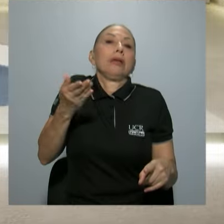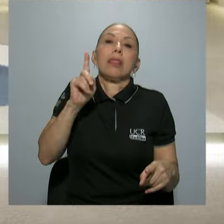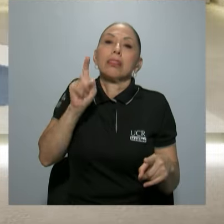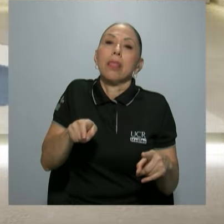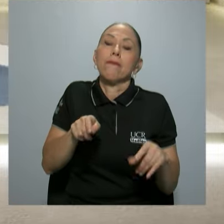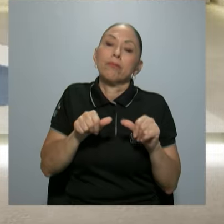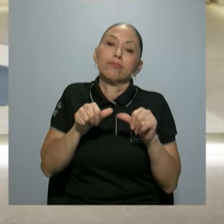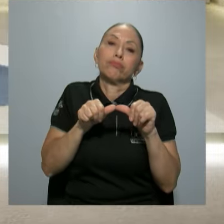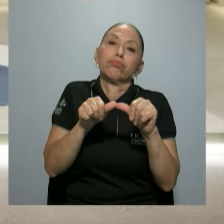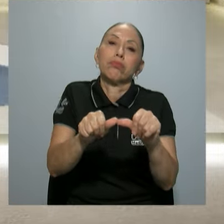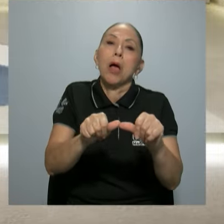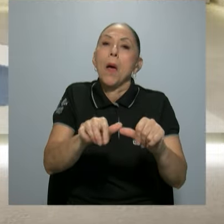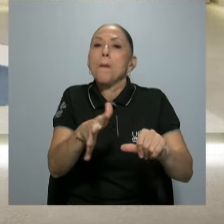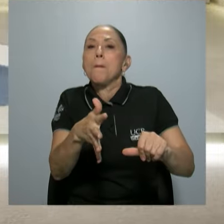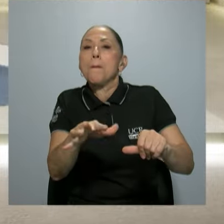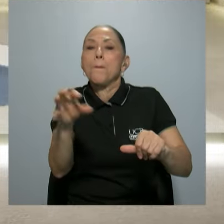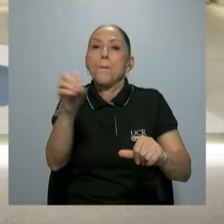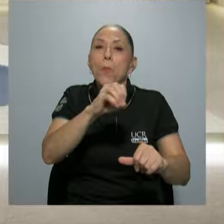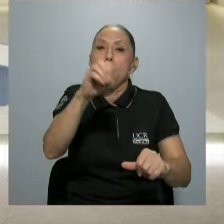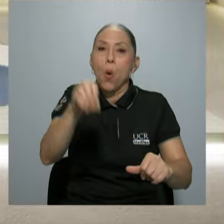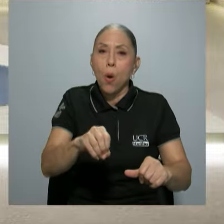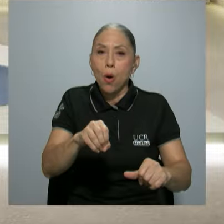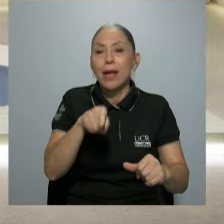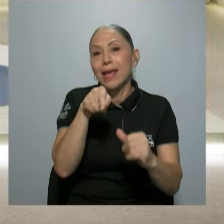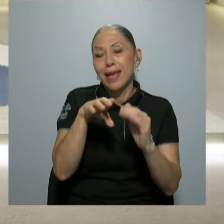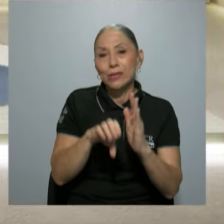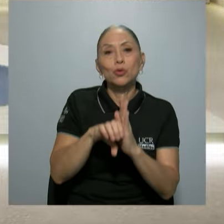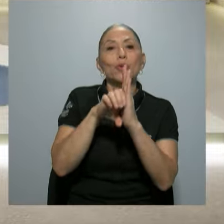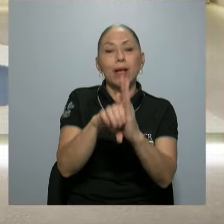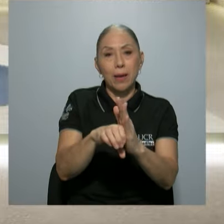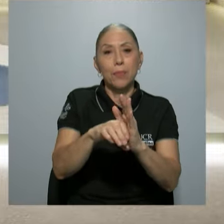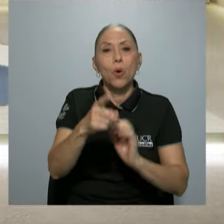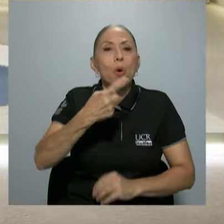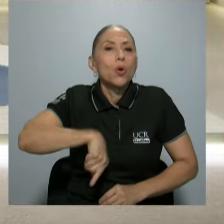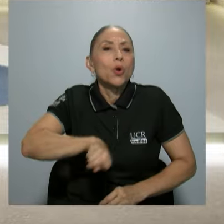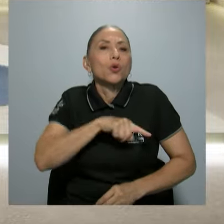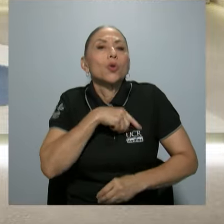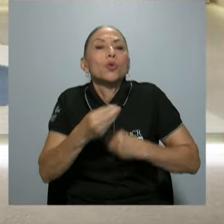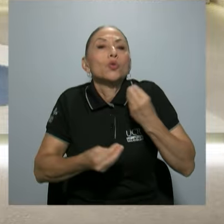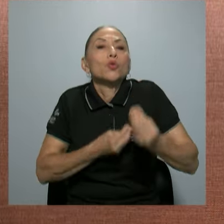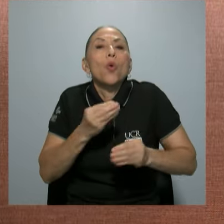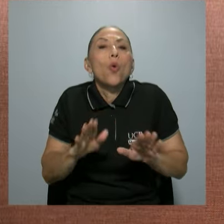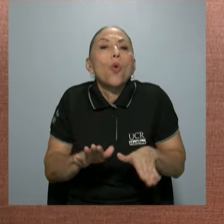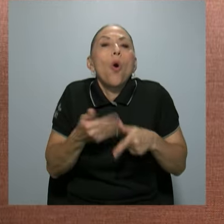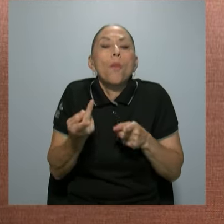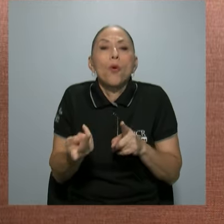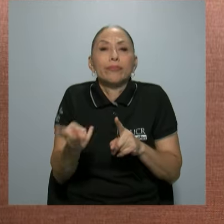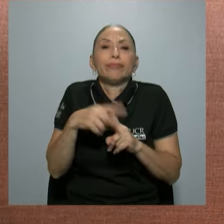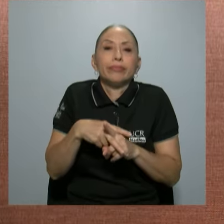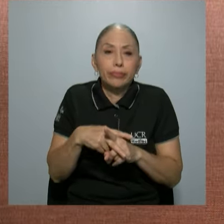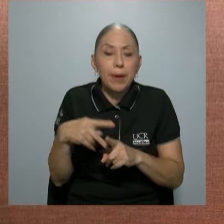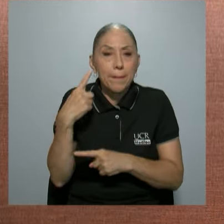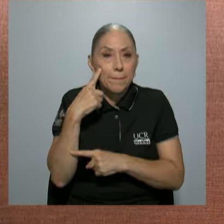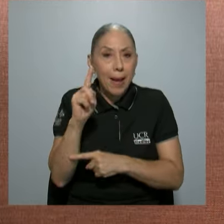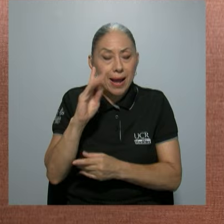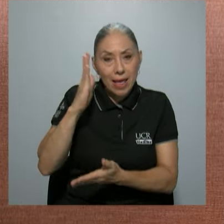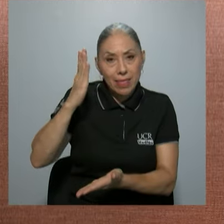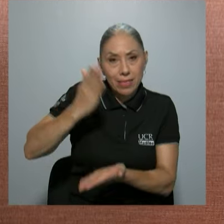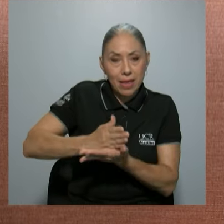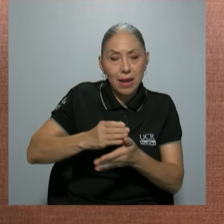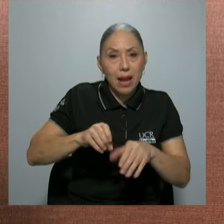otro ejemplo de cómo nosotros, o medidas que vamos a implementar para detener